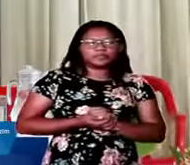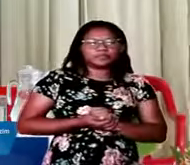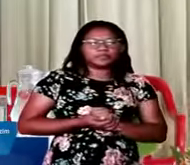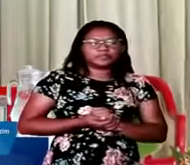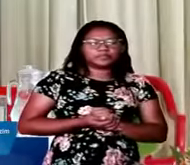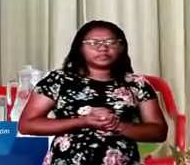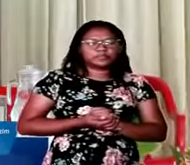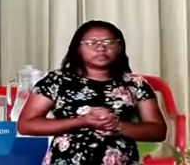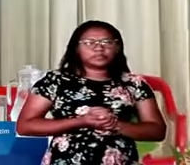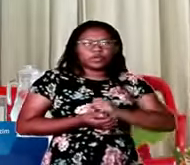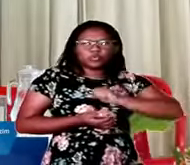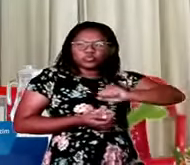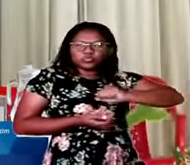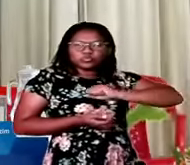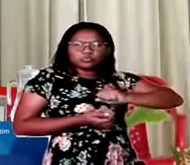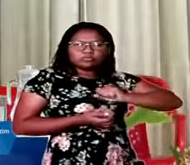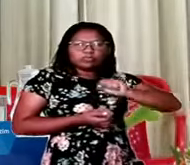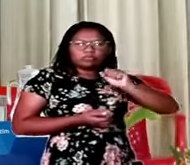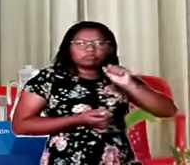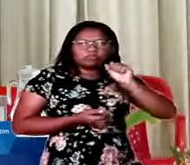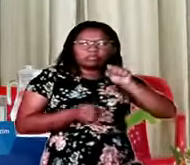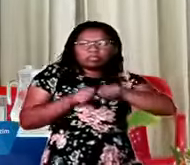Dígame usted, ¿para qué le sirve